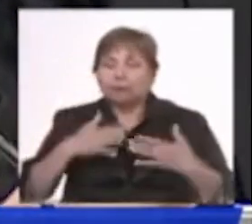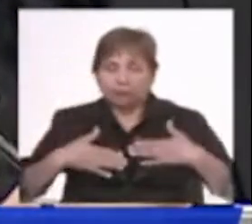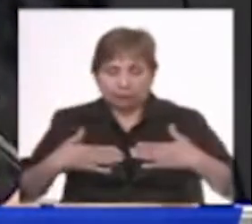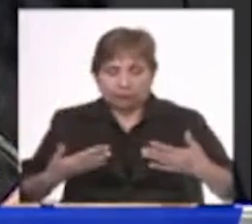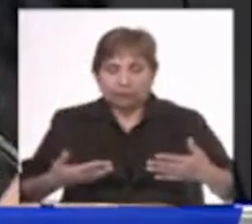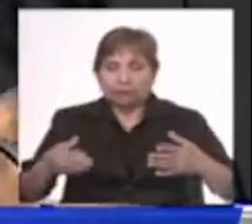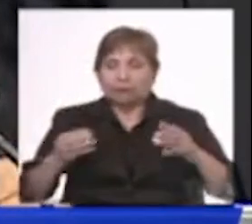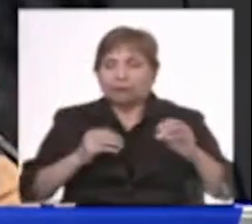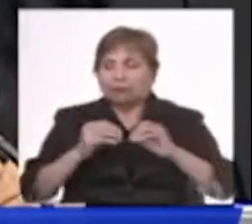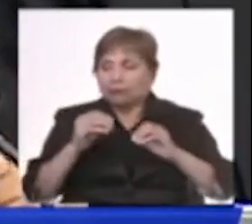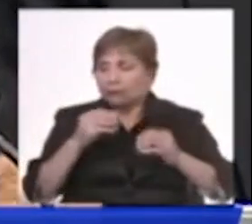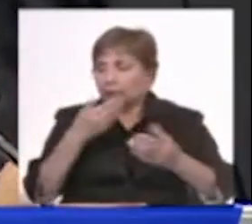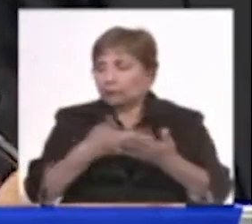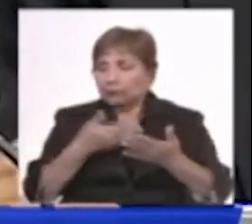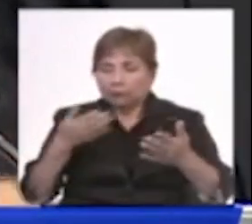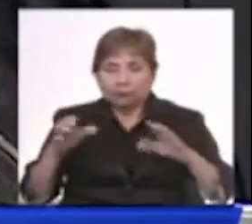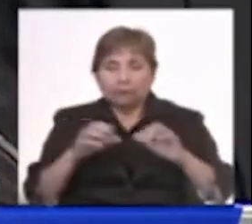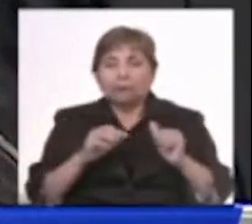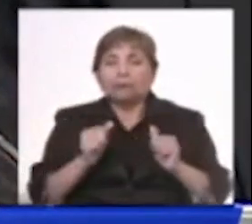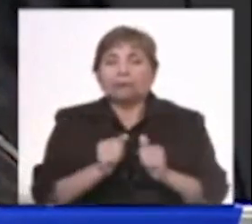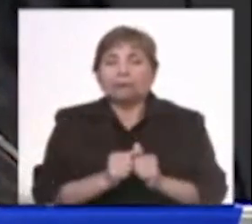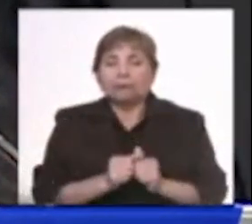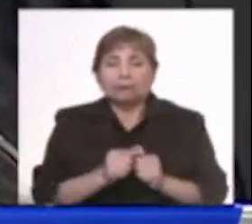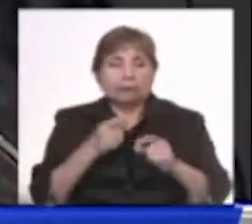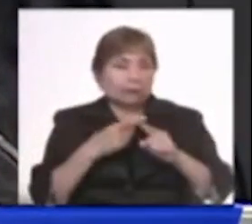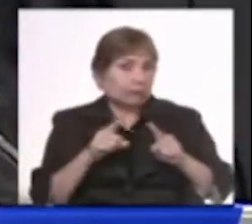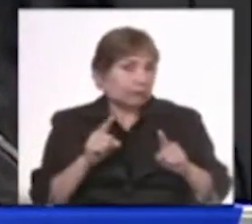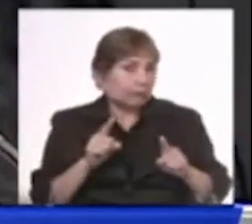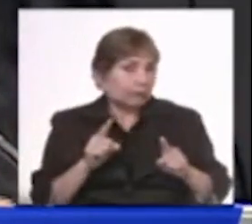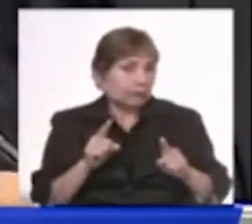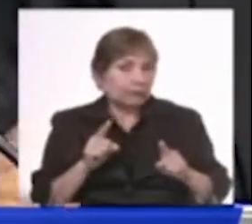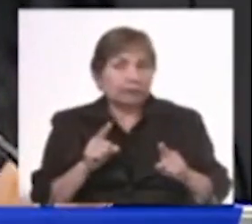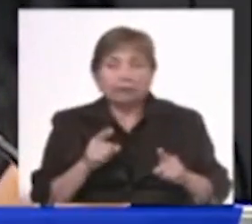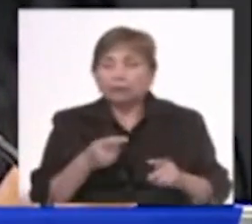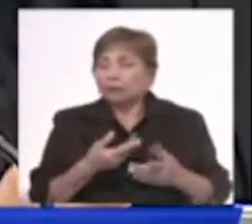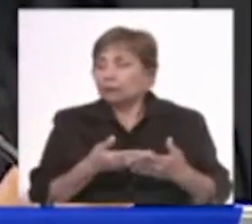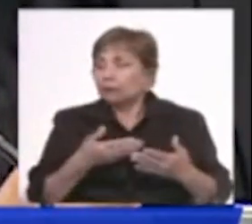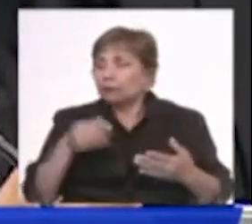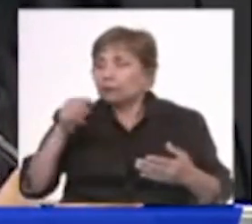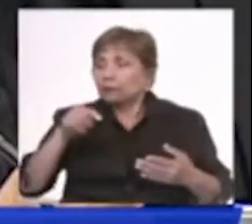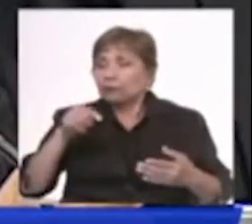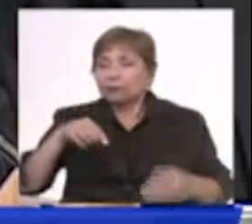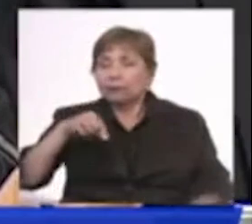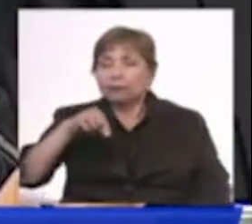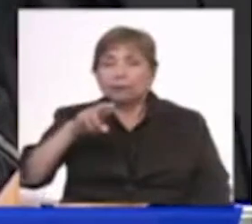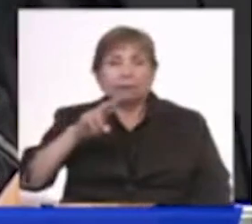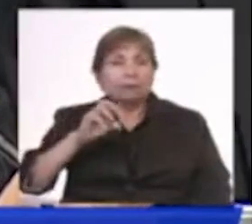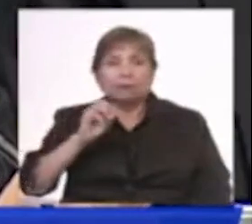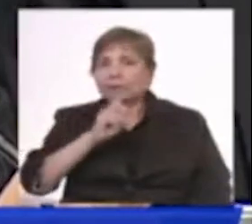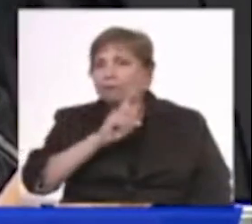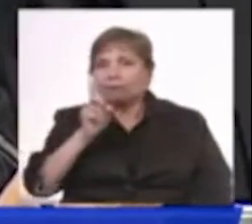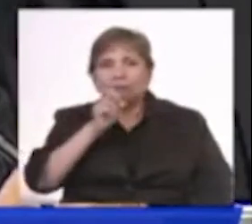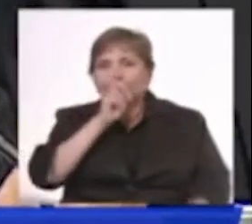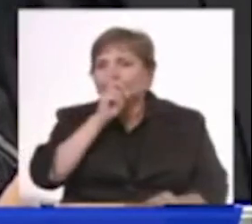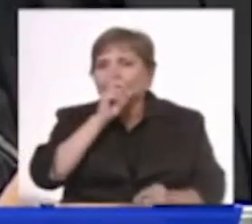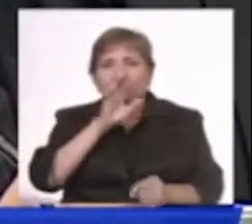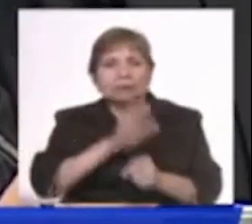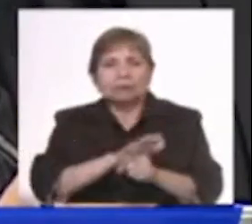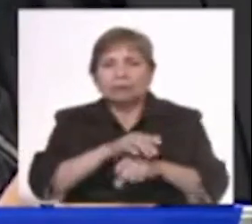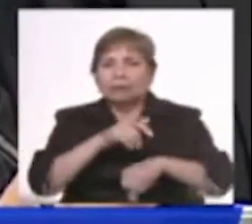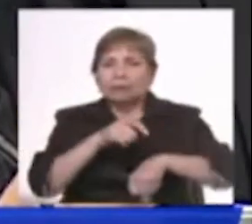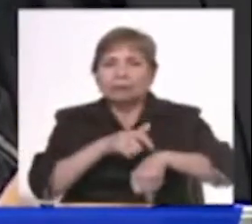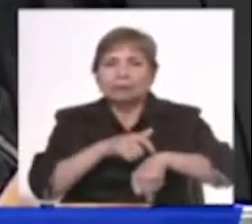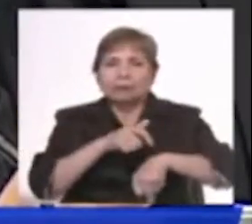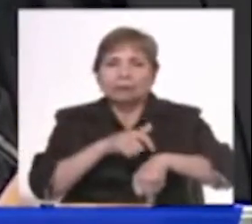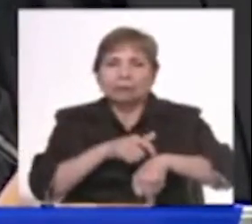ser admitida. Y así se hizo. Sin embargo, este proveedor no cumplió en el debido